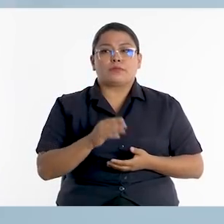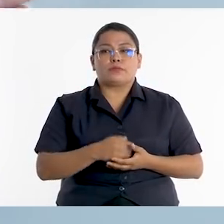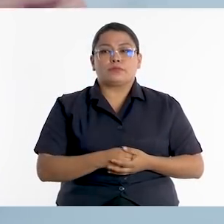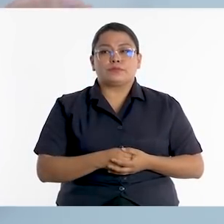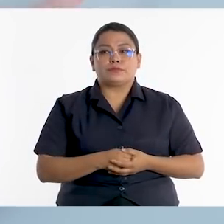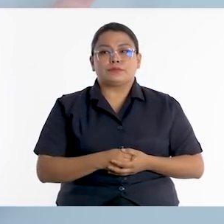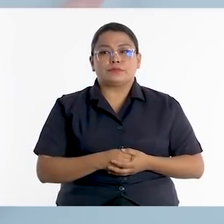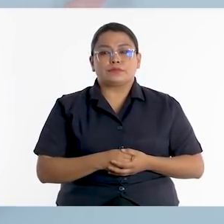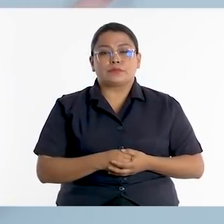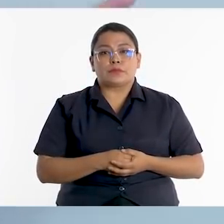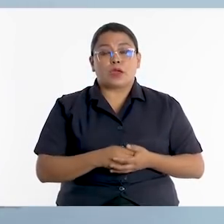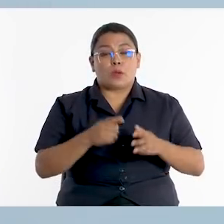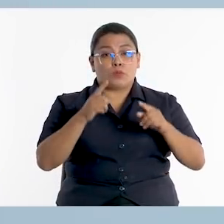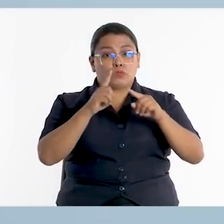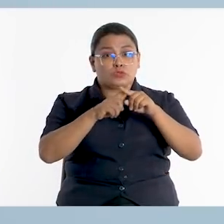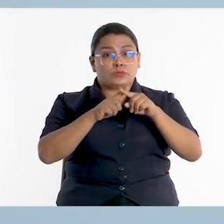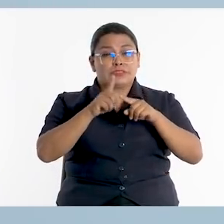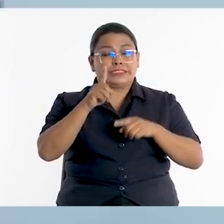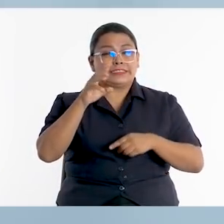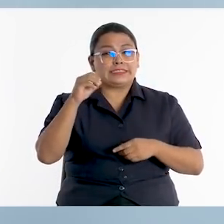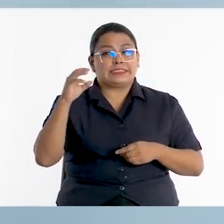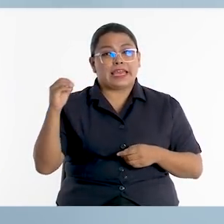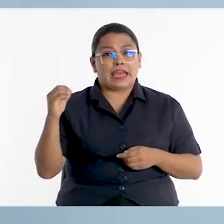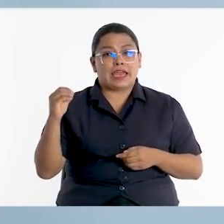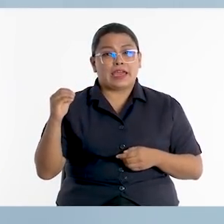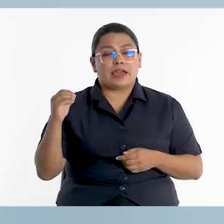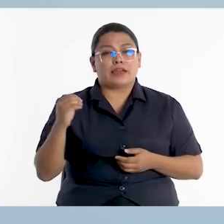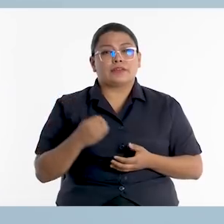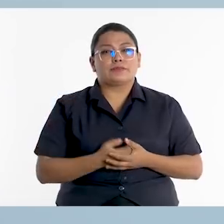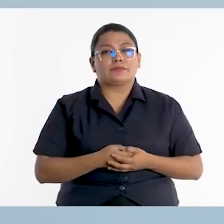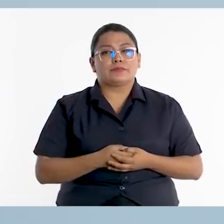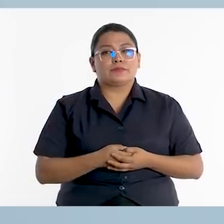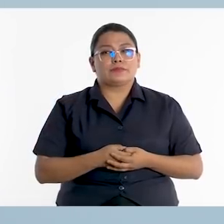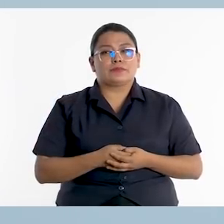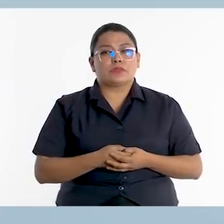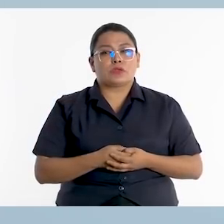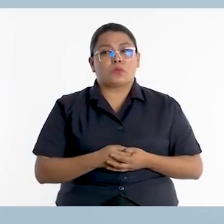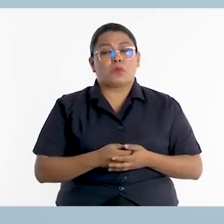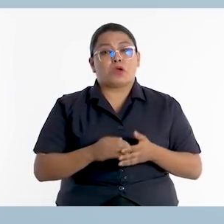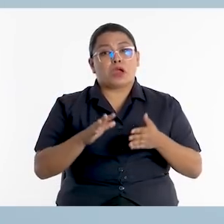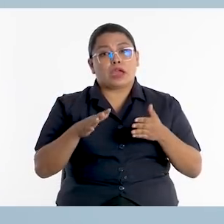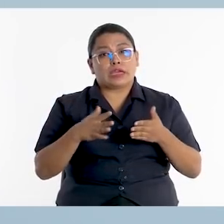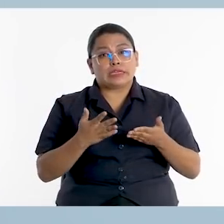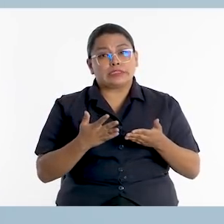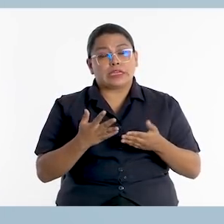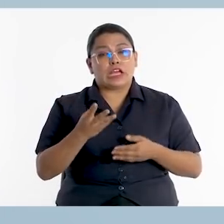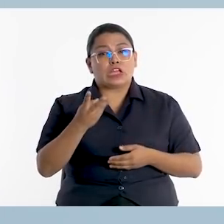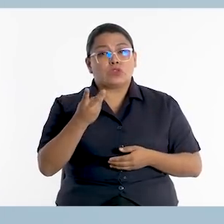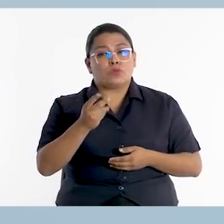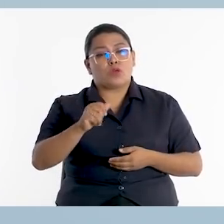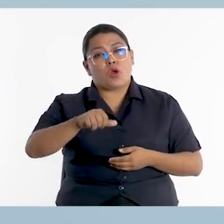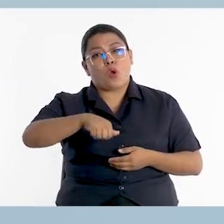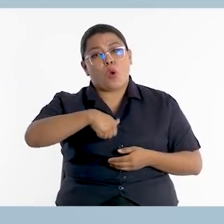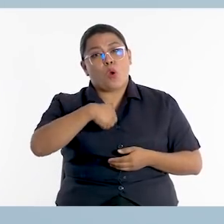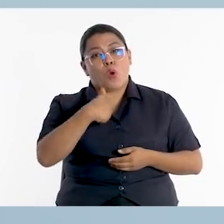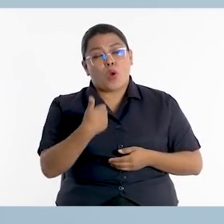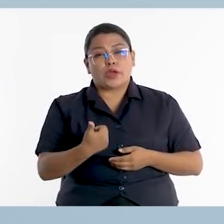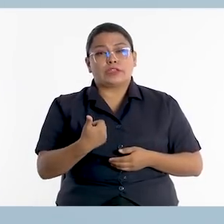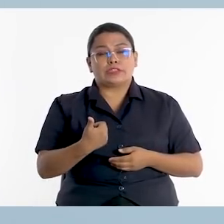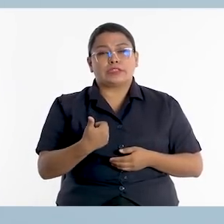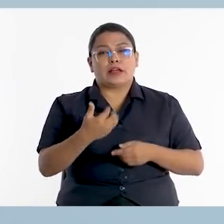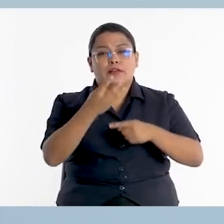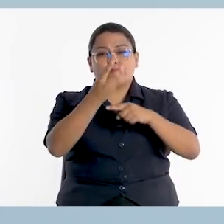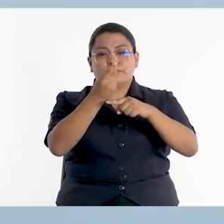eso, que multiplicamos por 100 en una dirección, pues el valor correspondiente de la